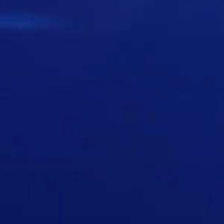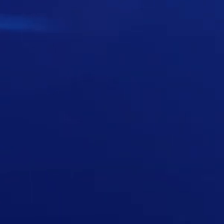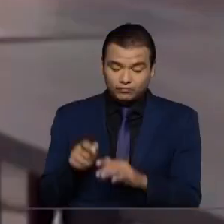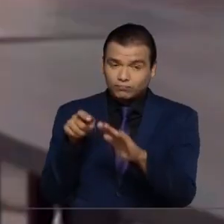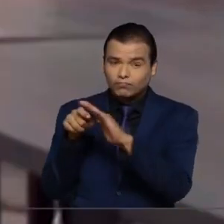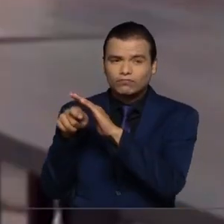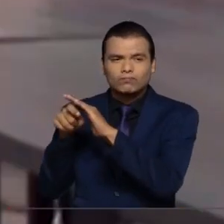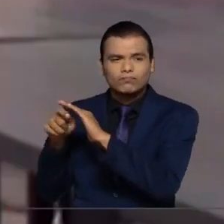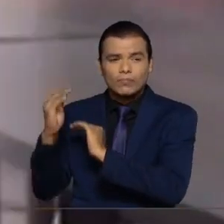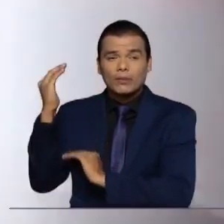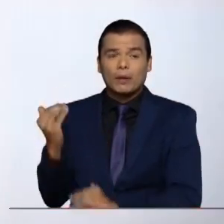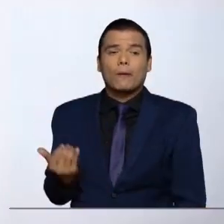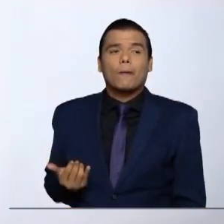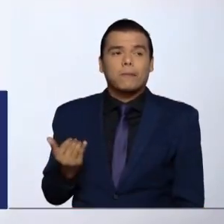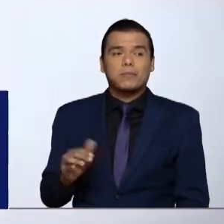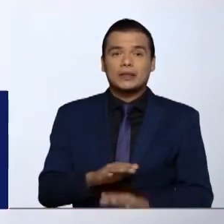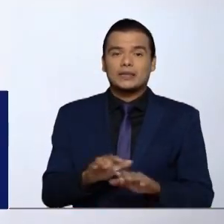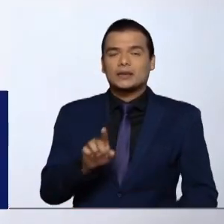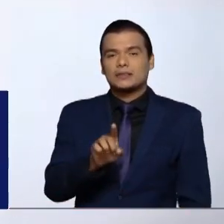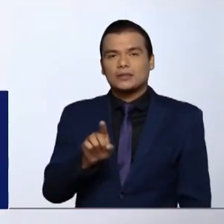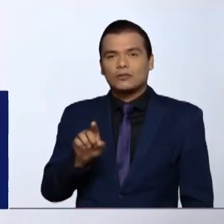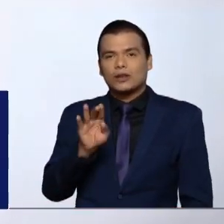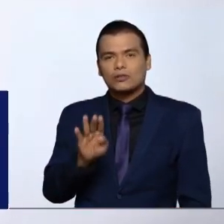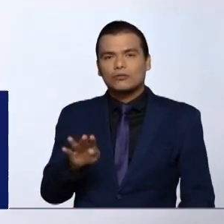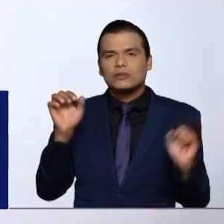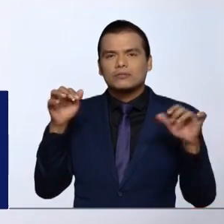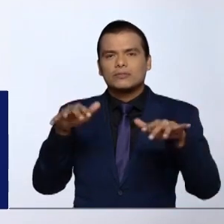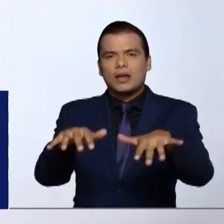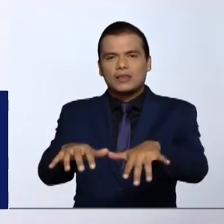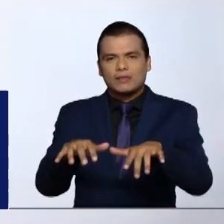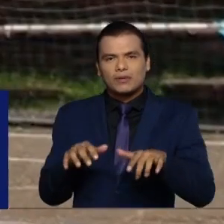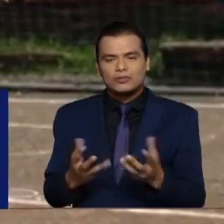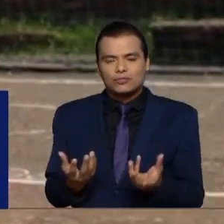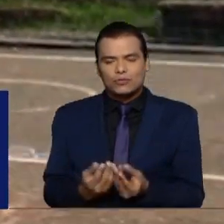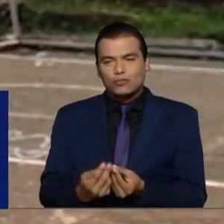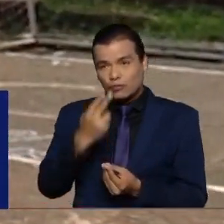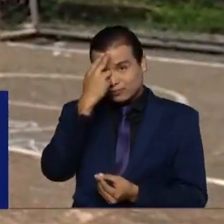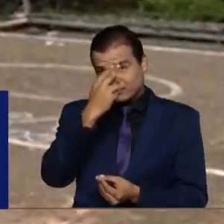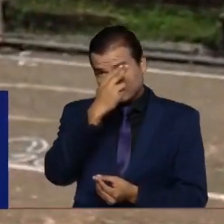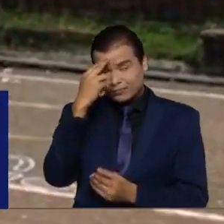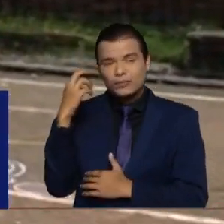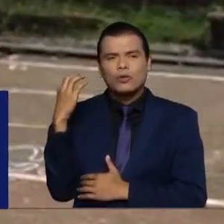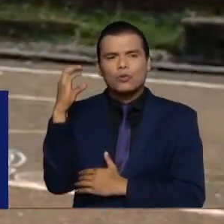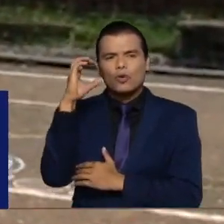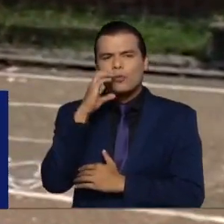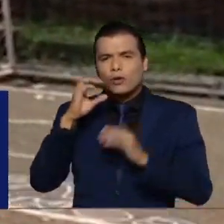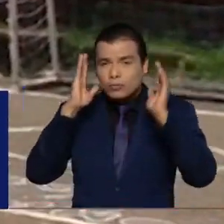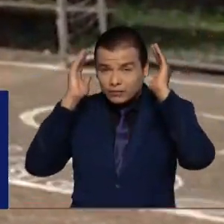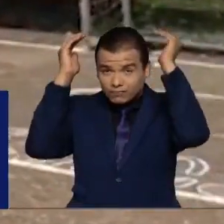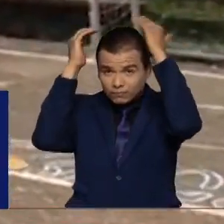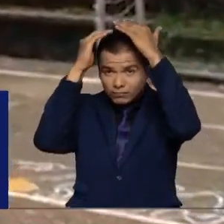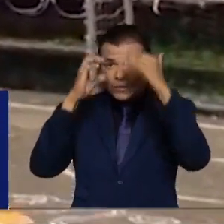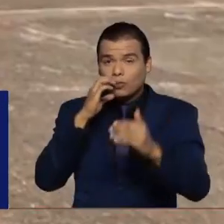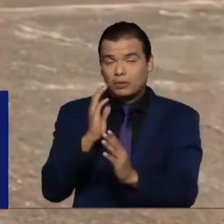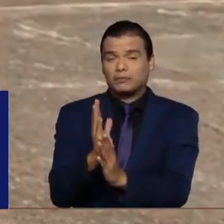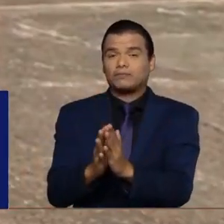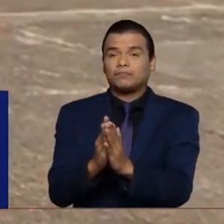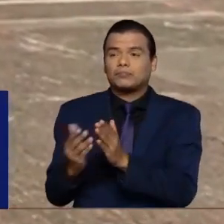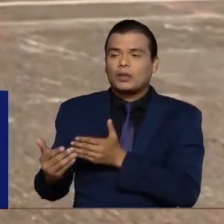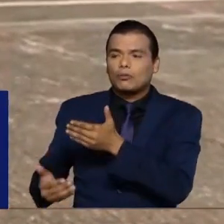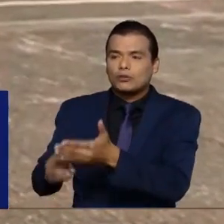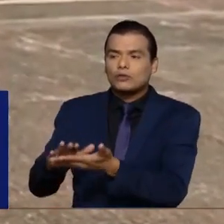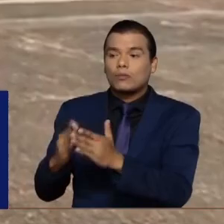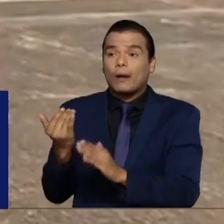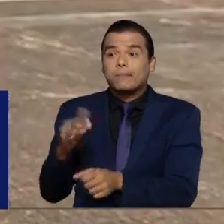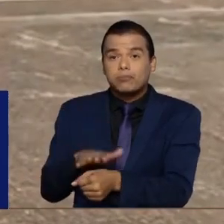Durante la 114ª Asamblea Plenaria del Episcopado Colombiano, Monseñor Rubén Darío Jaramillo dio un balance positivo respecto al proceso de paz que